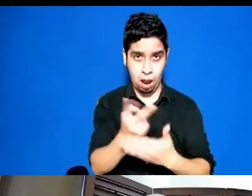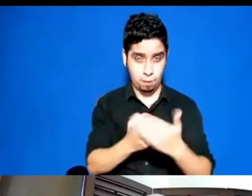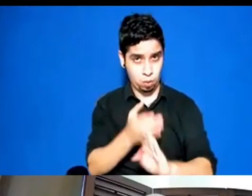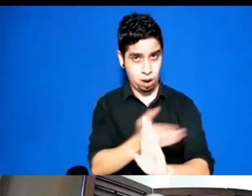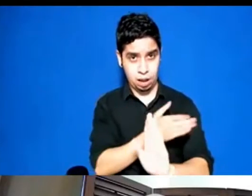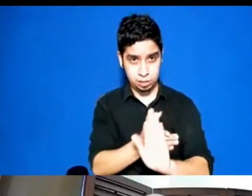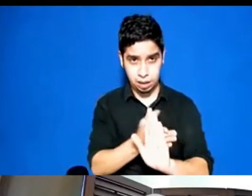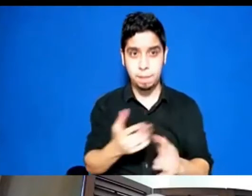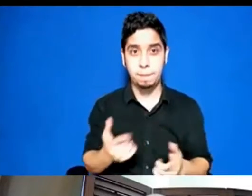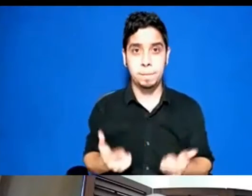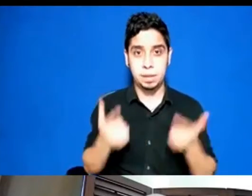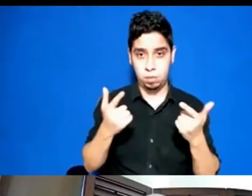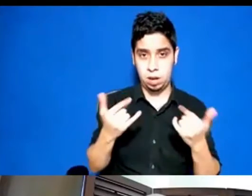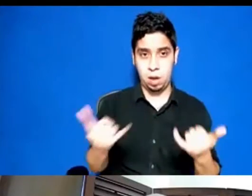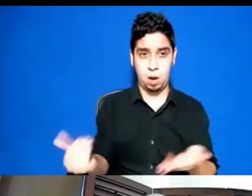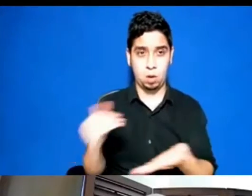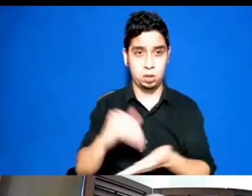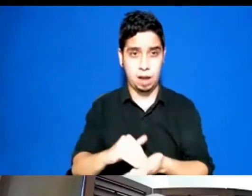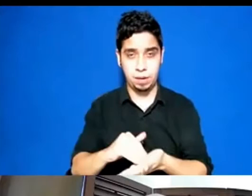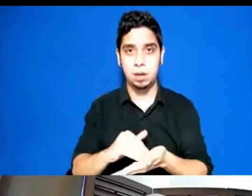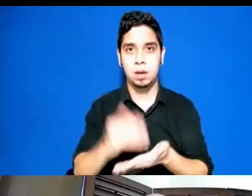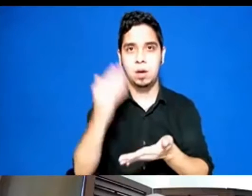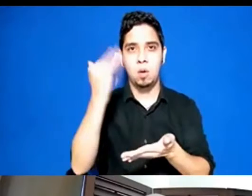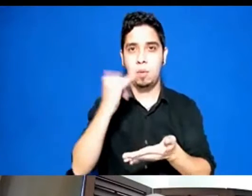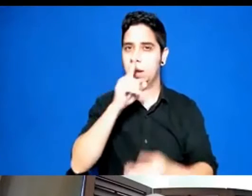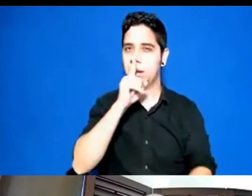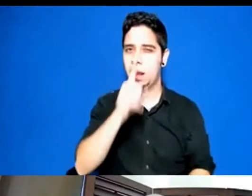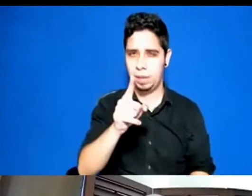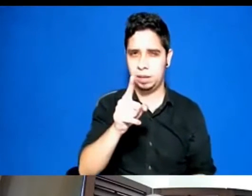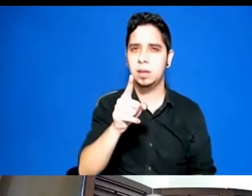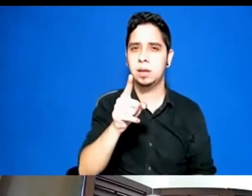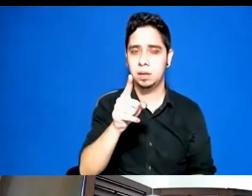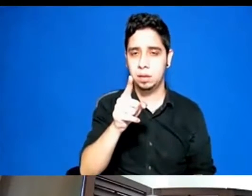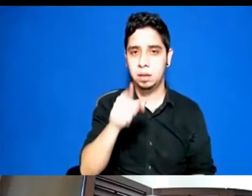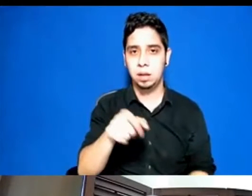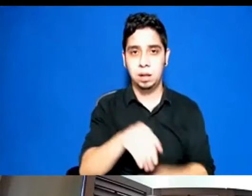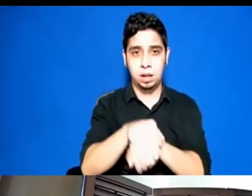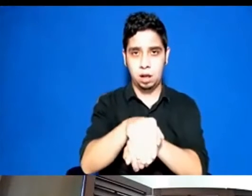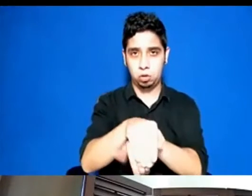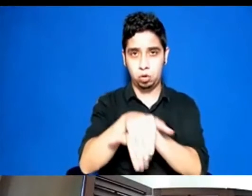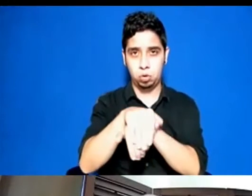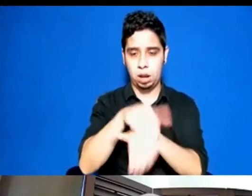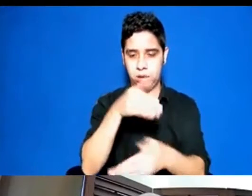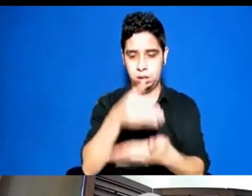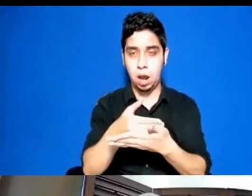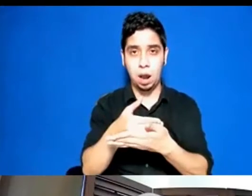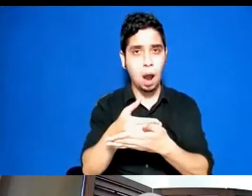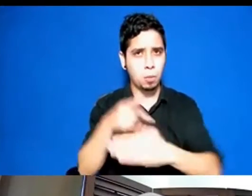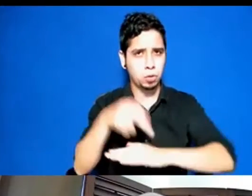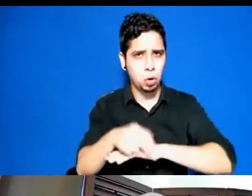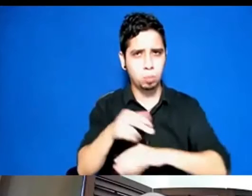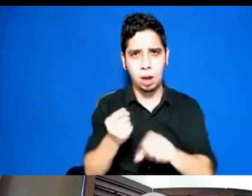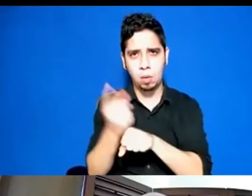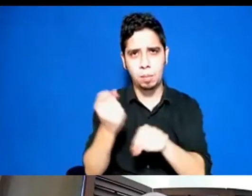vivo, porque esto es algo que, aunque las tortugas lleguen a Puerto Rico todos los años,